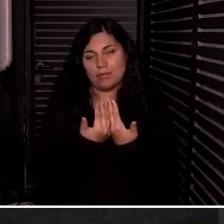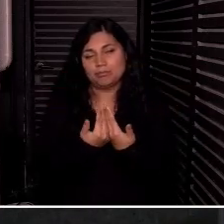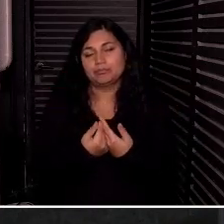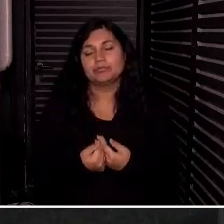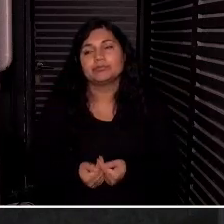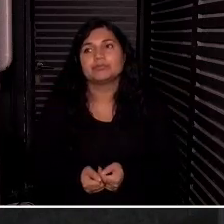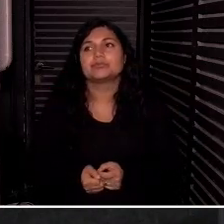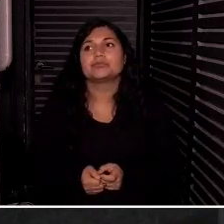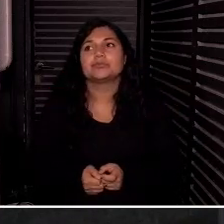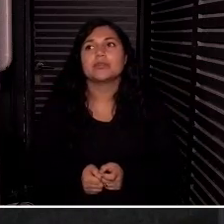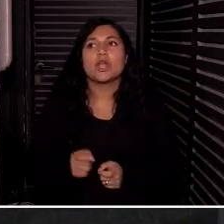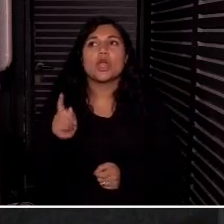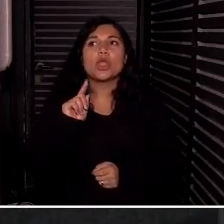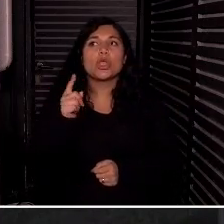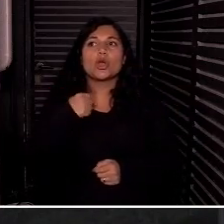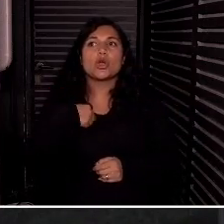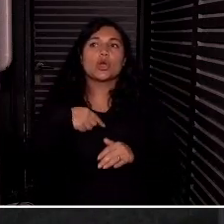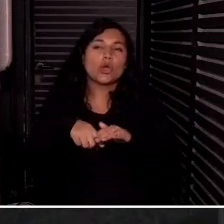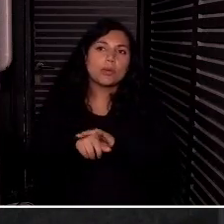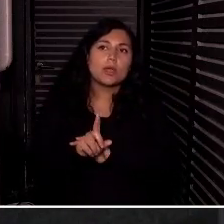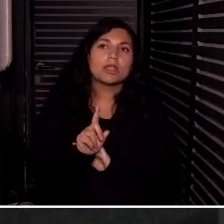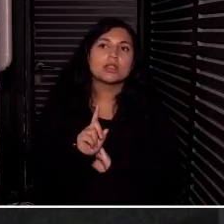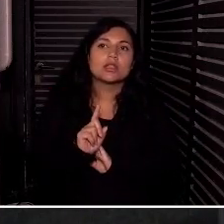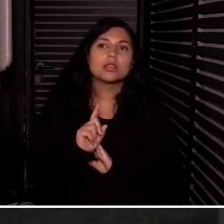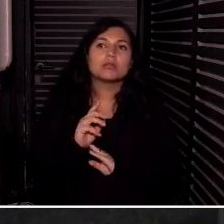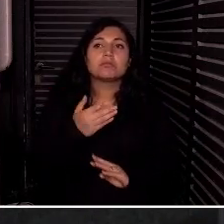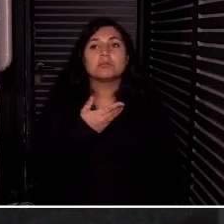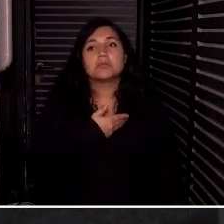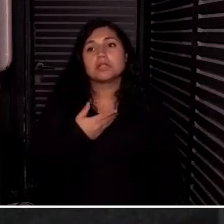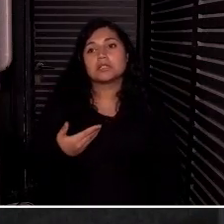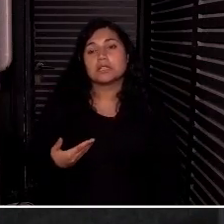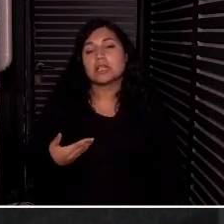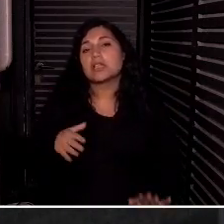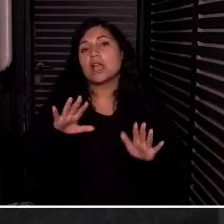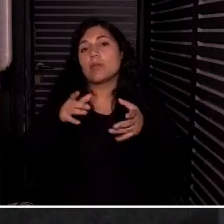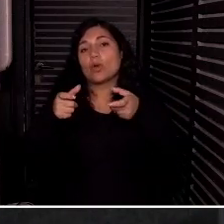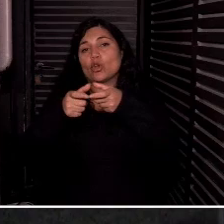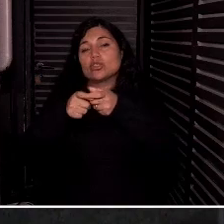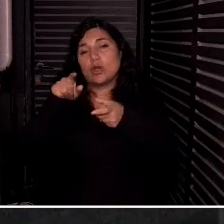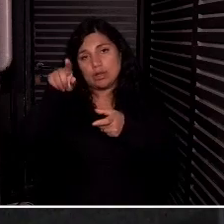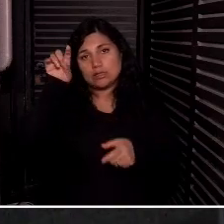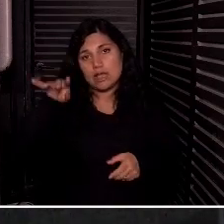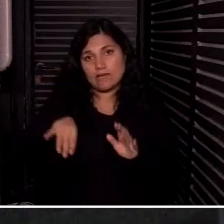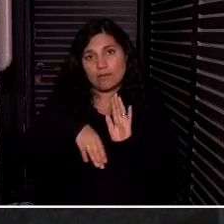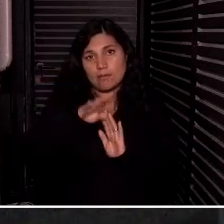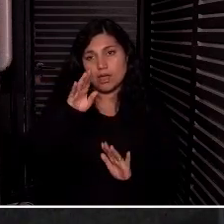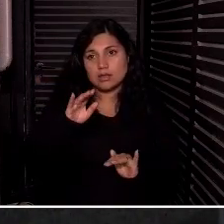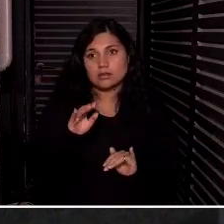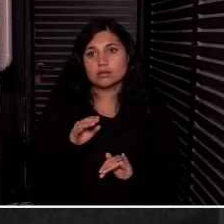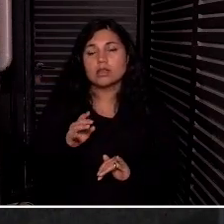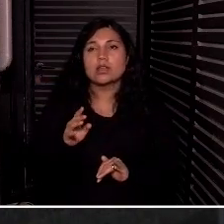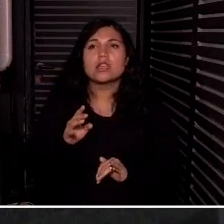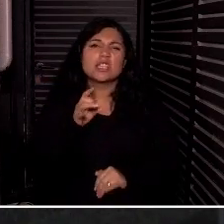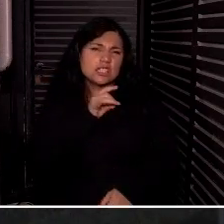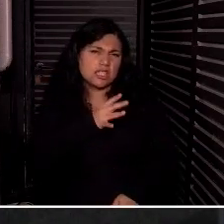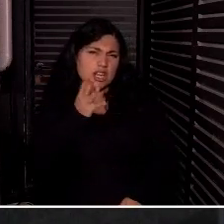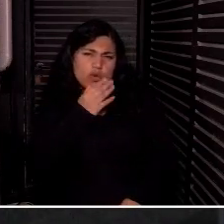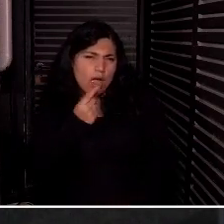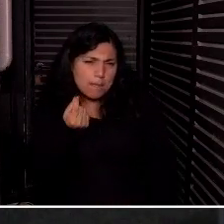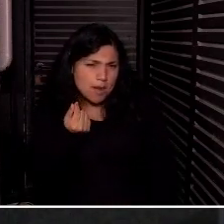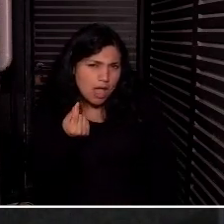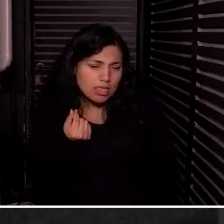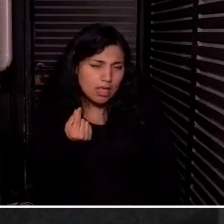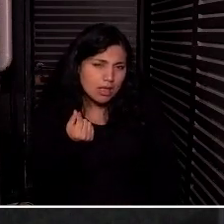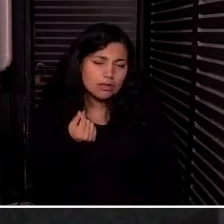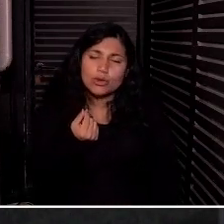mira no me no me he metido probablemente el presidente del Consejo tiene mucho más información y no es que en chile no haya plata para producir